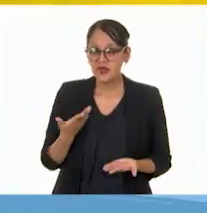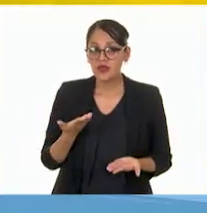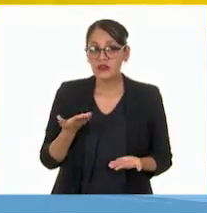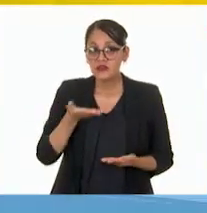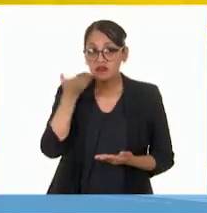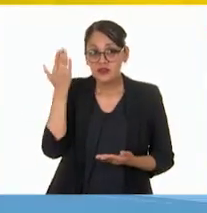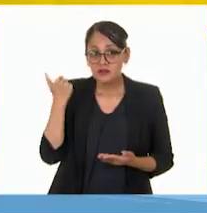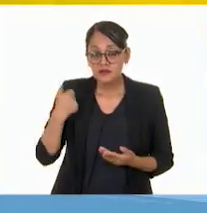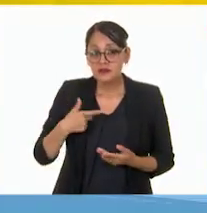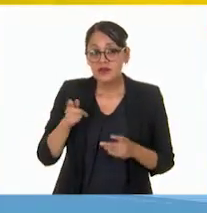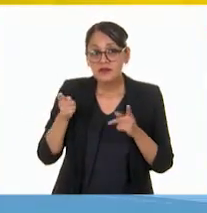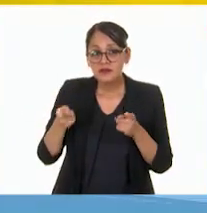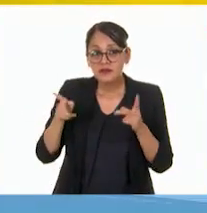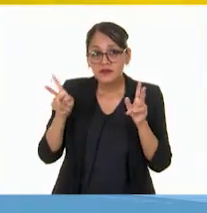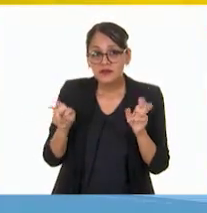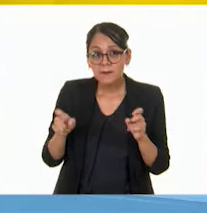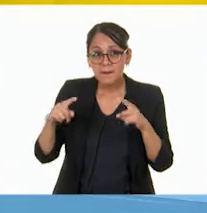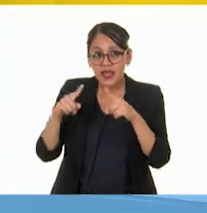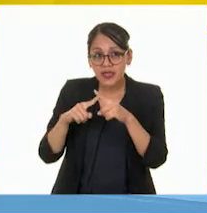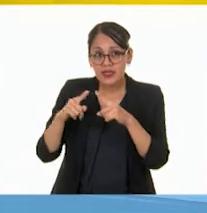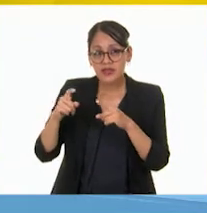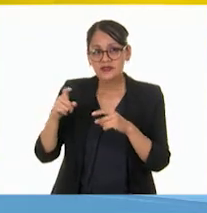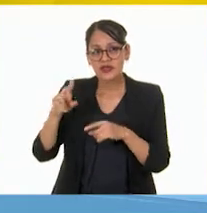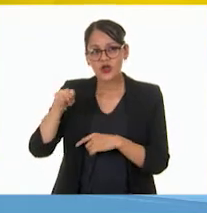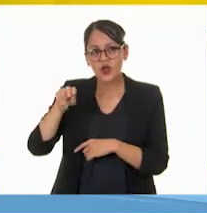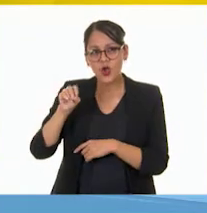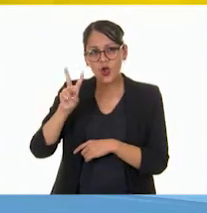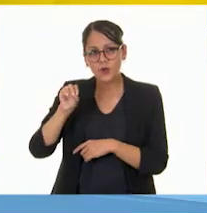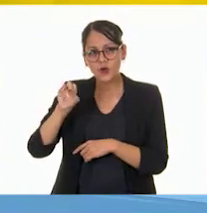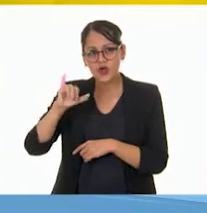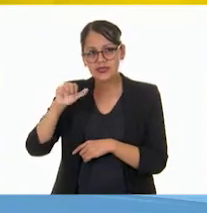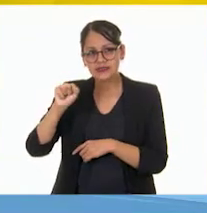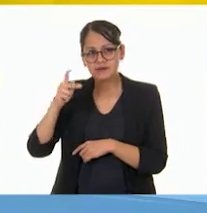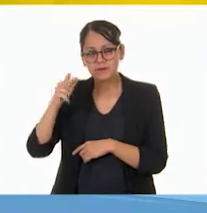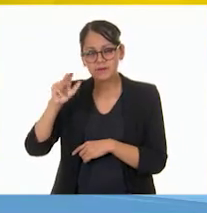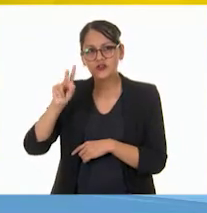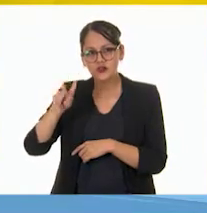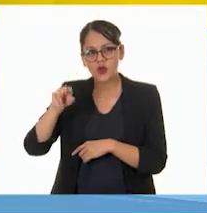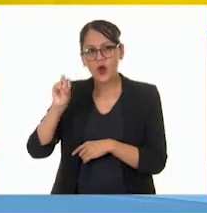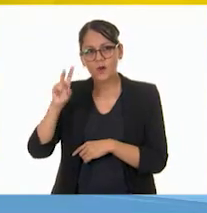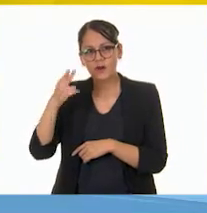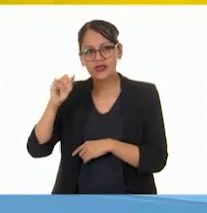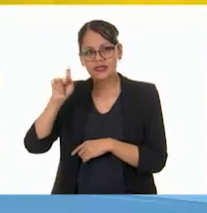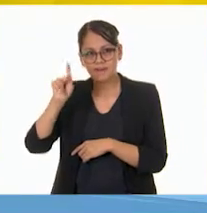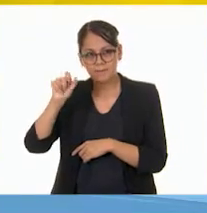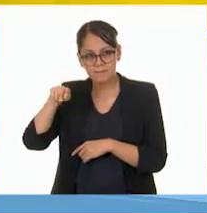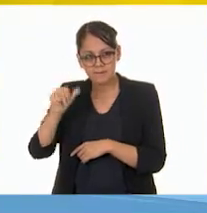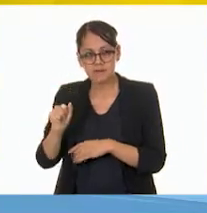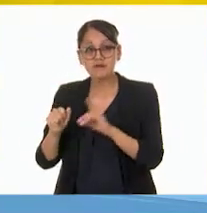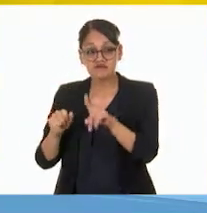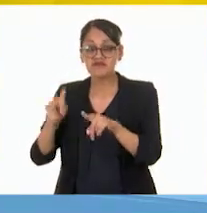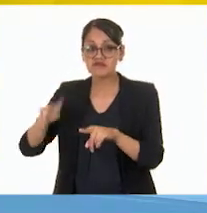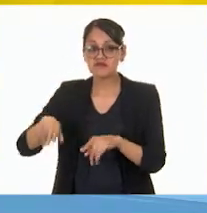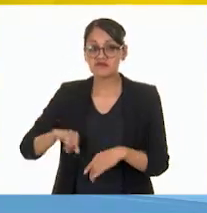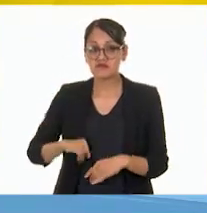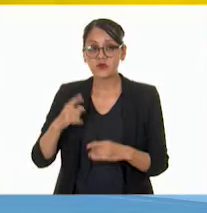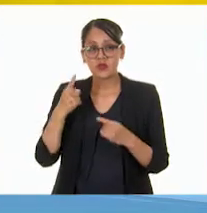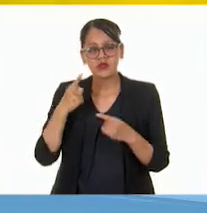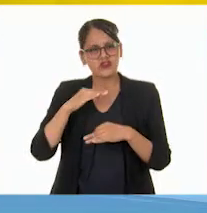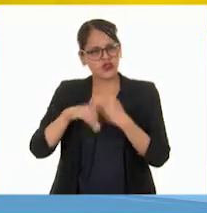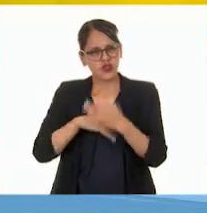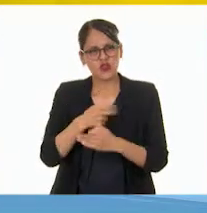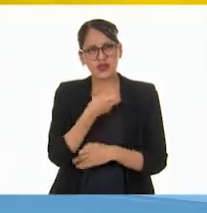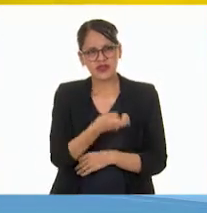habíamos empezado a hablar sobre la Iglesia Novohispana. ¡Qué interesante! También recuerdo que en todo eso tuvieron un papel